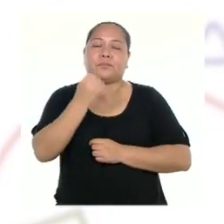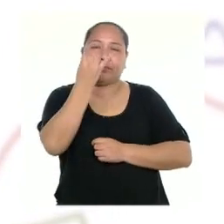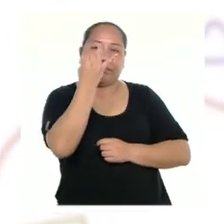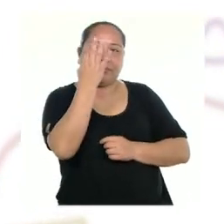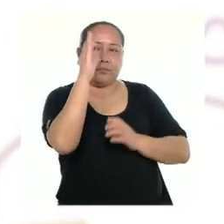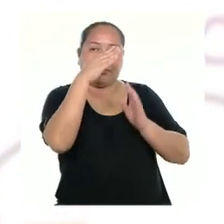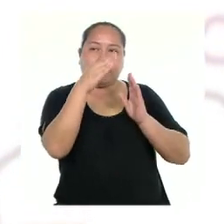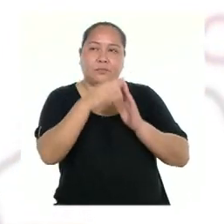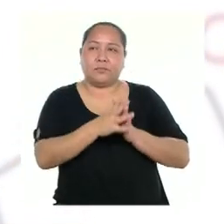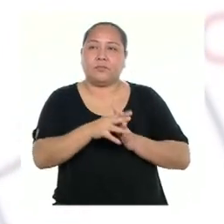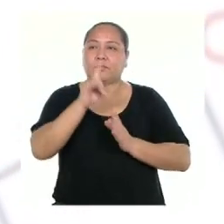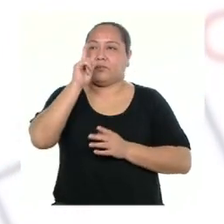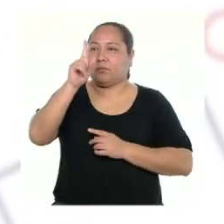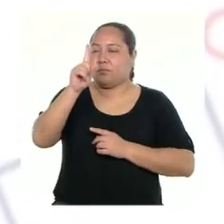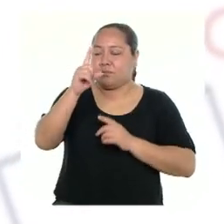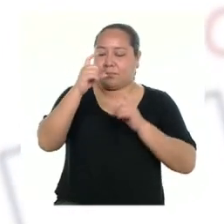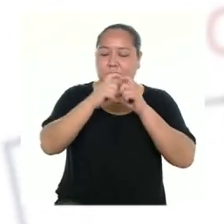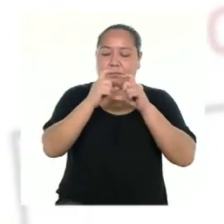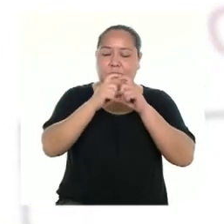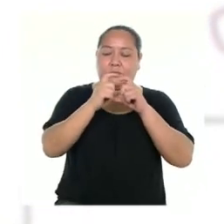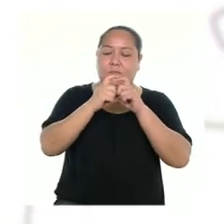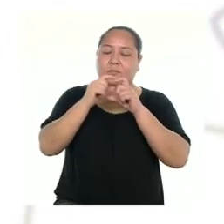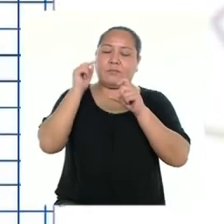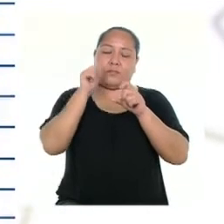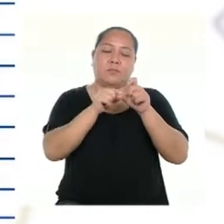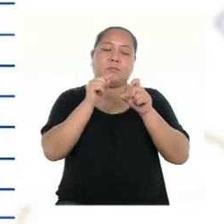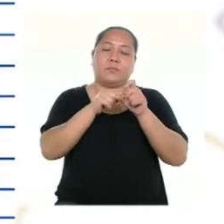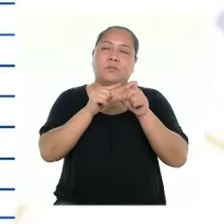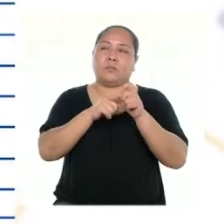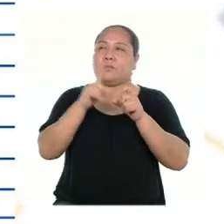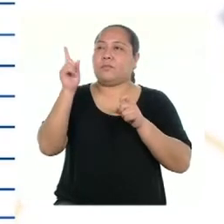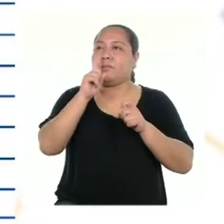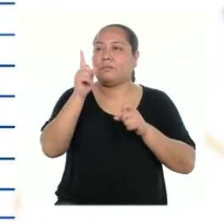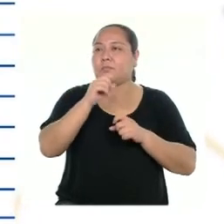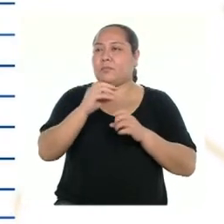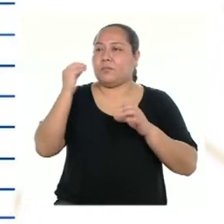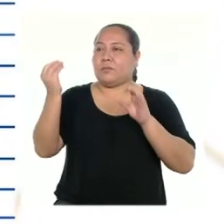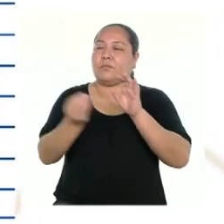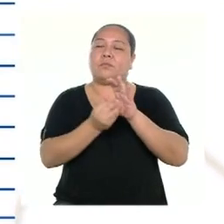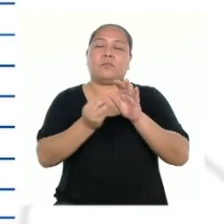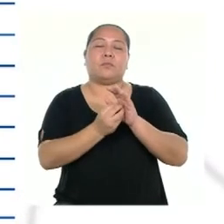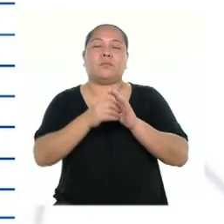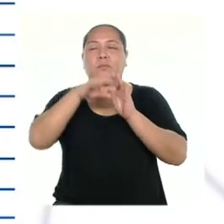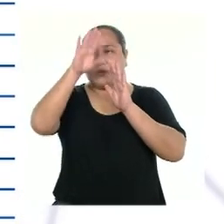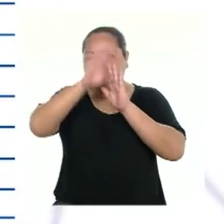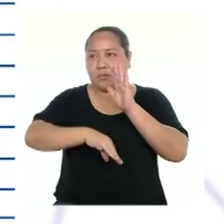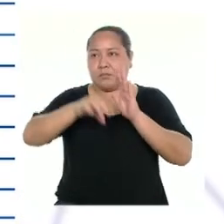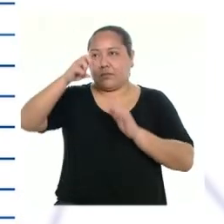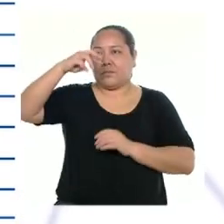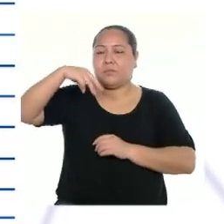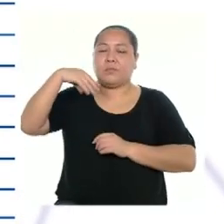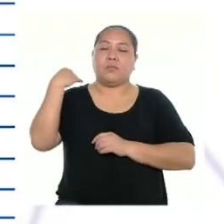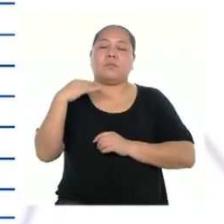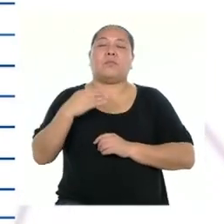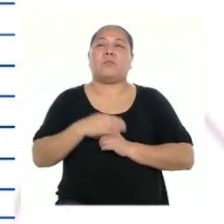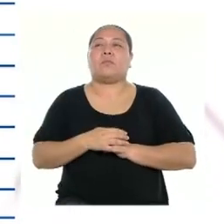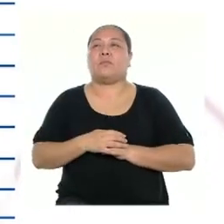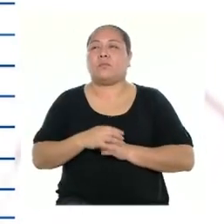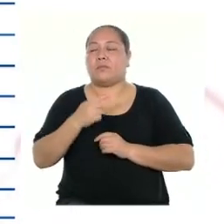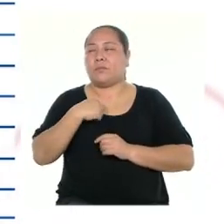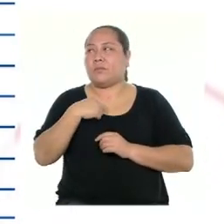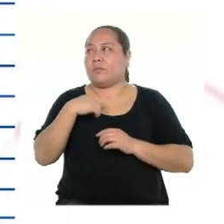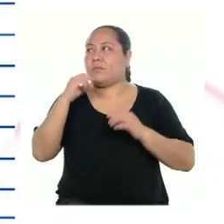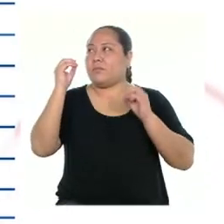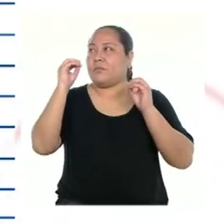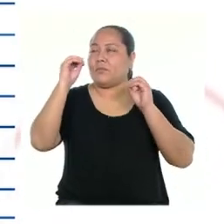conteo. Si un cuadradito cualquiera con punto negro no se debe considerar porque tiene menos de la mitad de lleno de la cuenca, le pongo